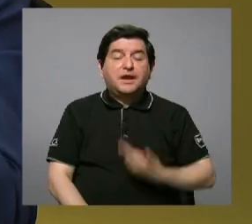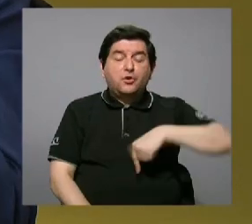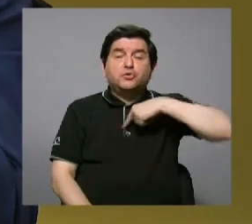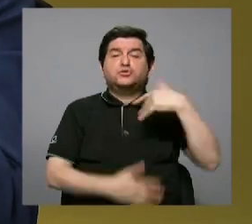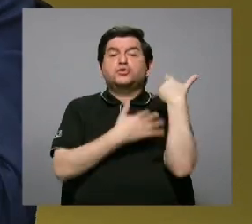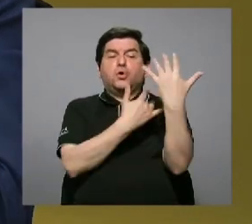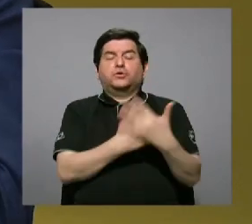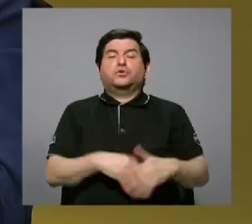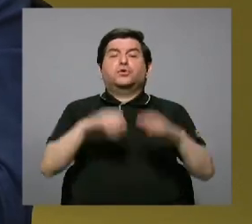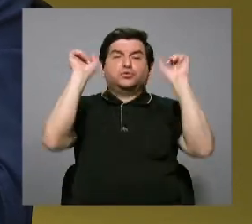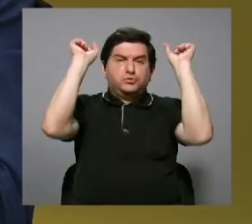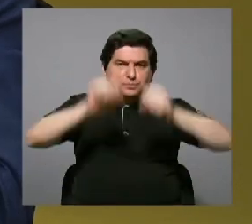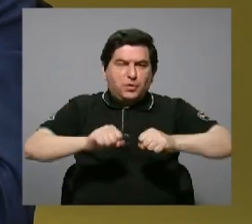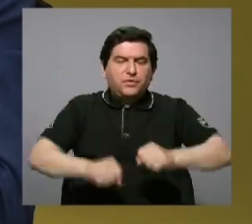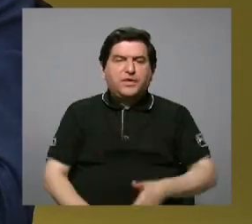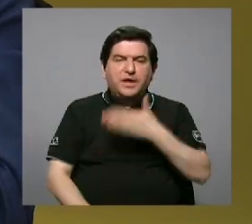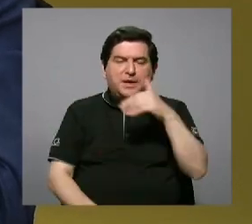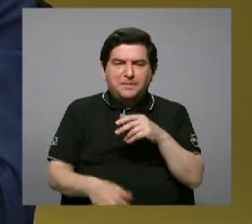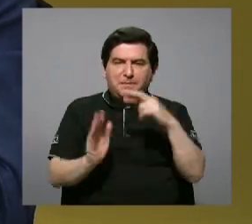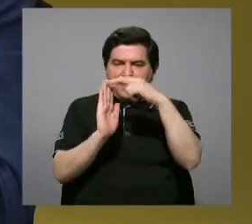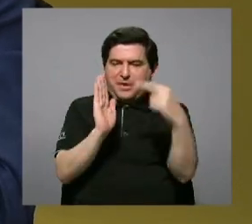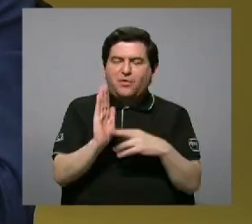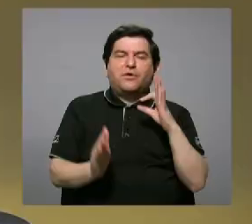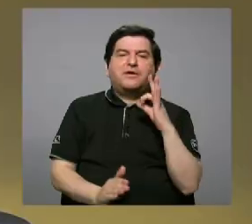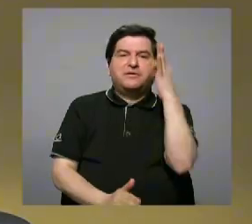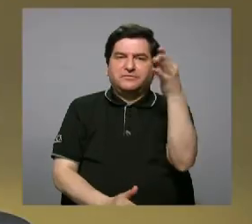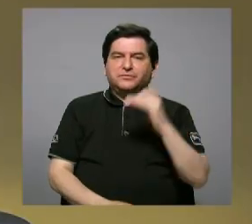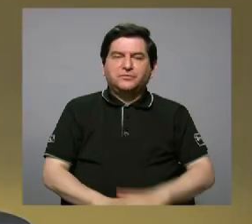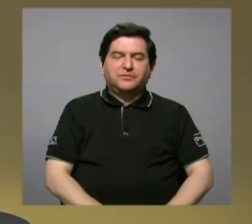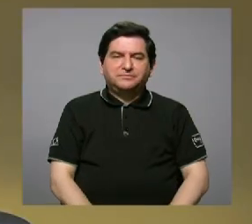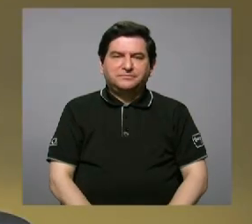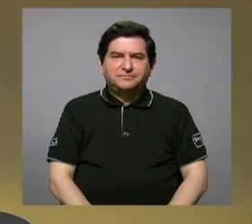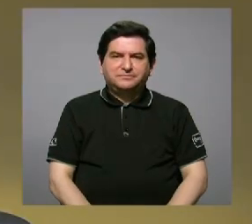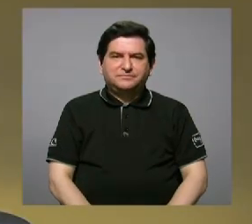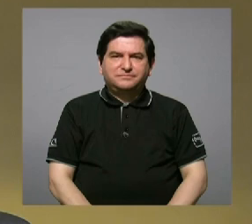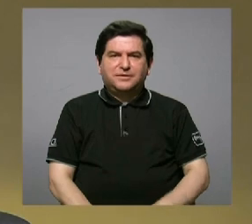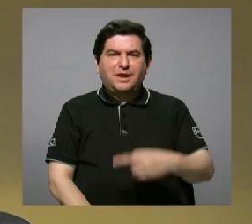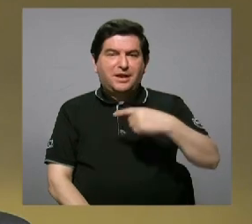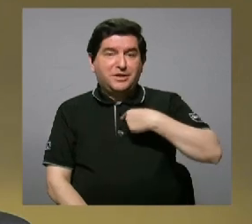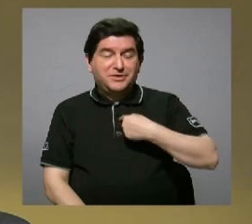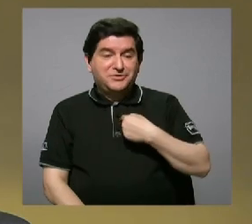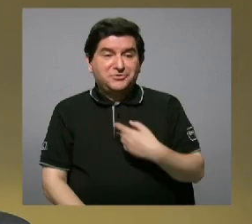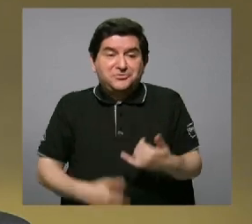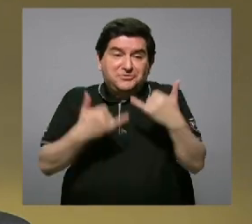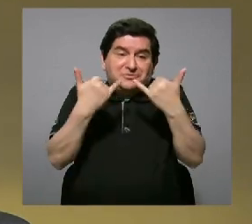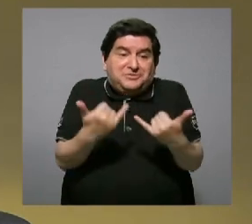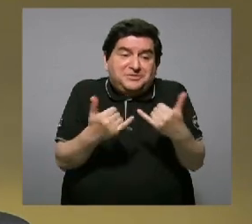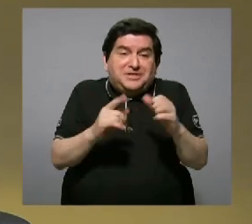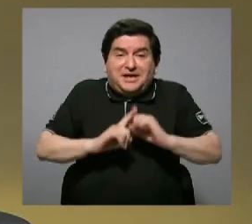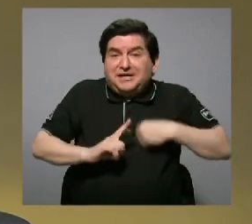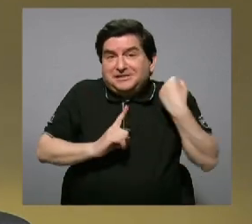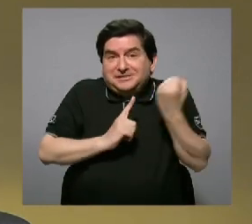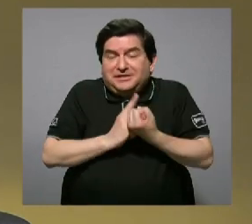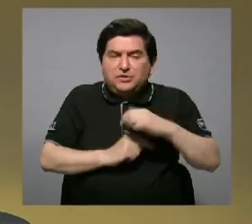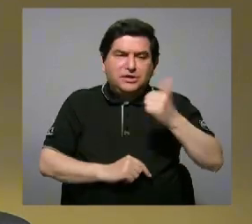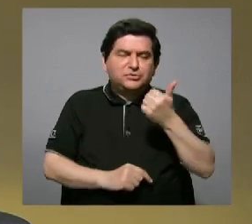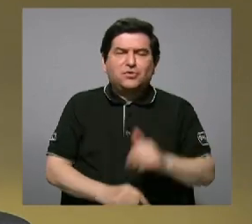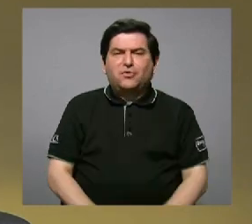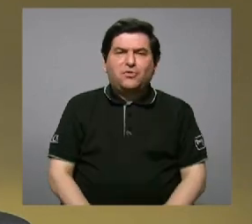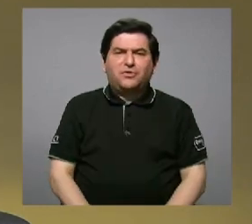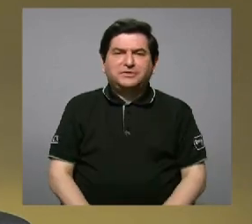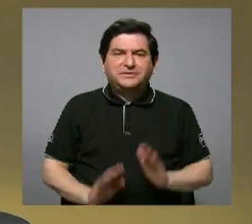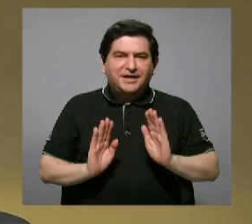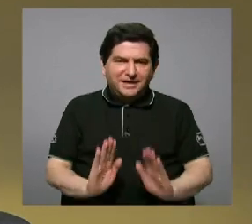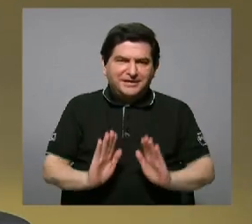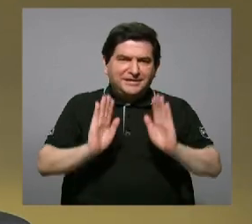se convierta en mejor regulación en el futuro también. Bueno, y también, ya que estoy hoy en esas, ahí hay otra